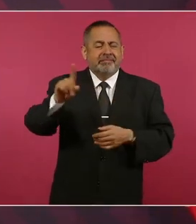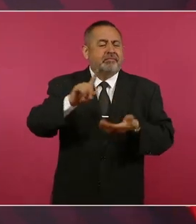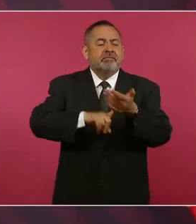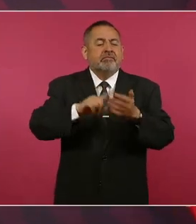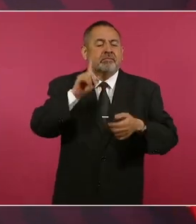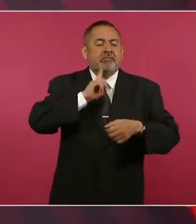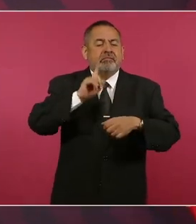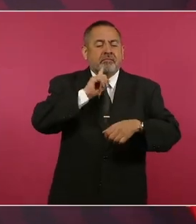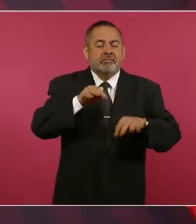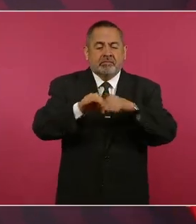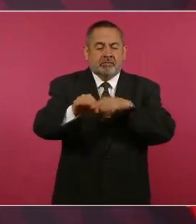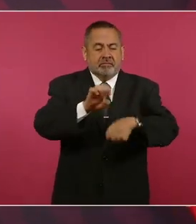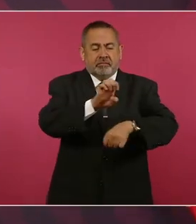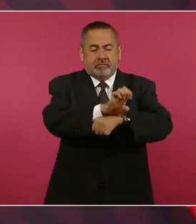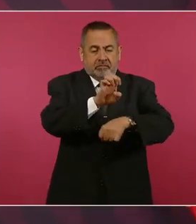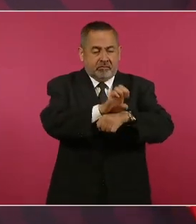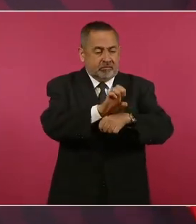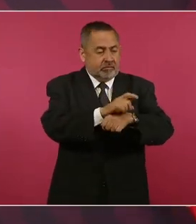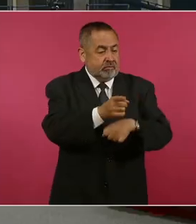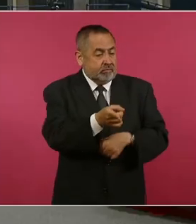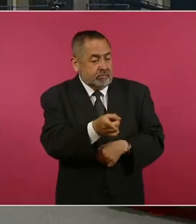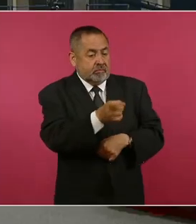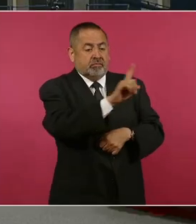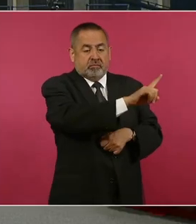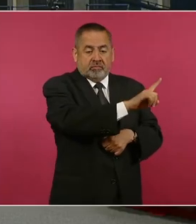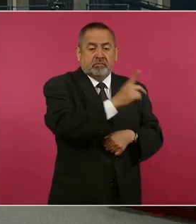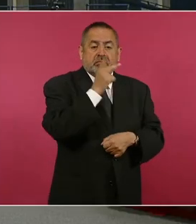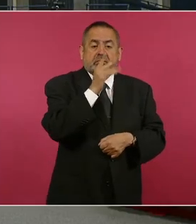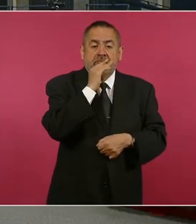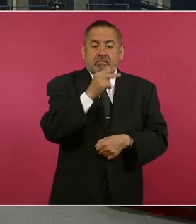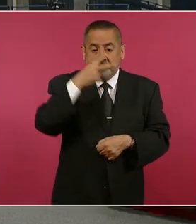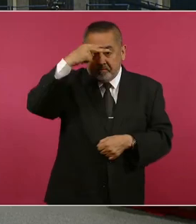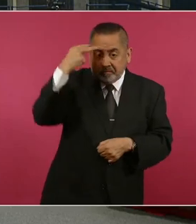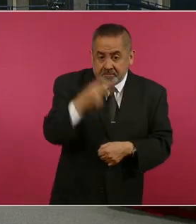Ecuador, de origen mexicano,